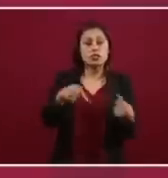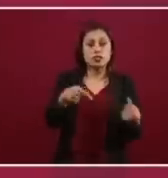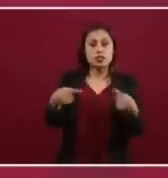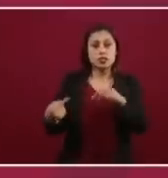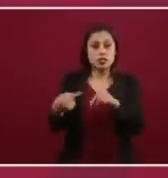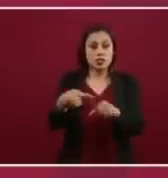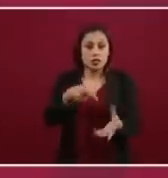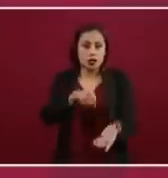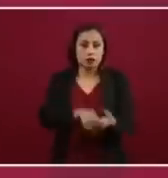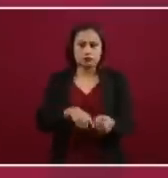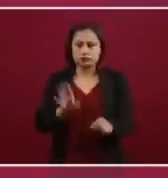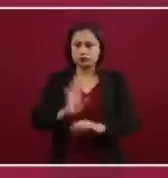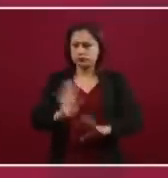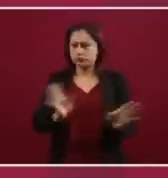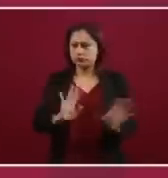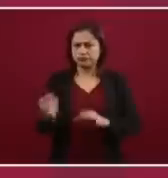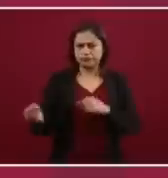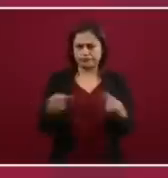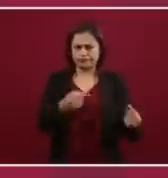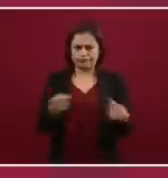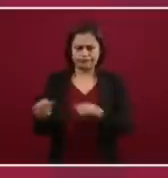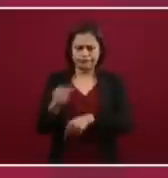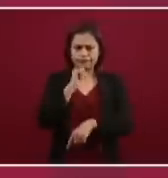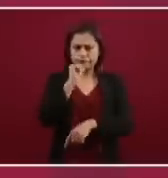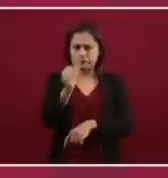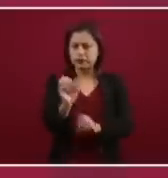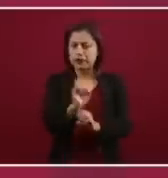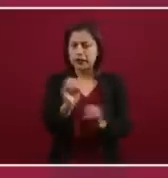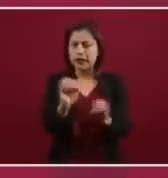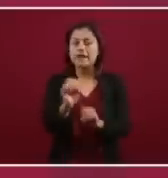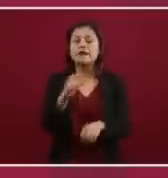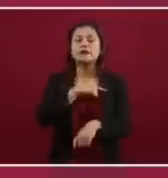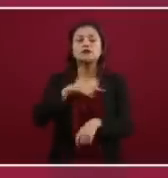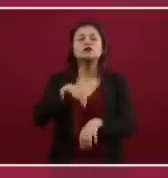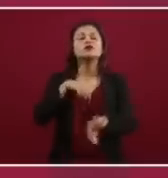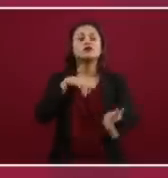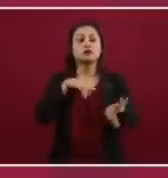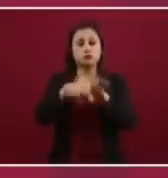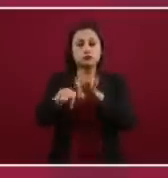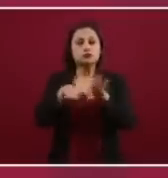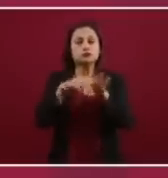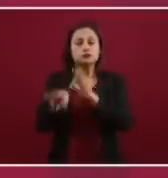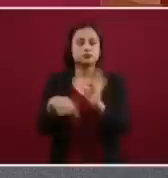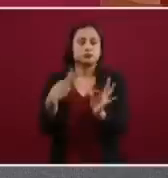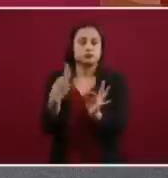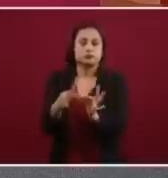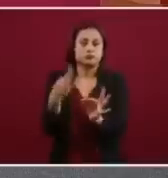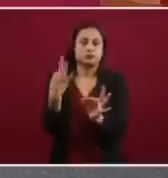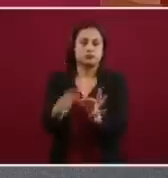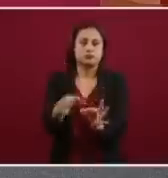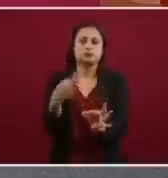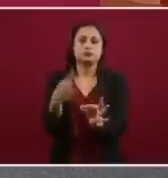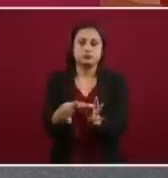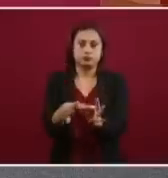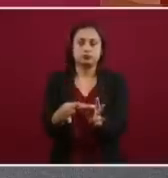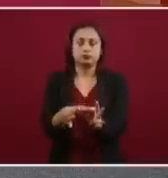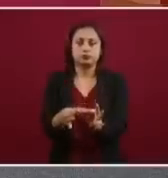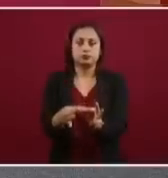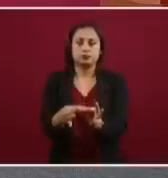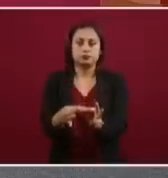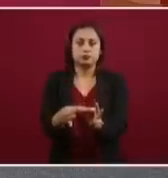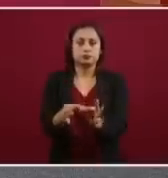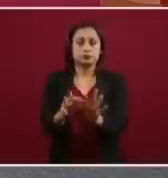interior, vamos trabajando, se van cumpliendo con los propósitos y nada nos va